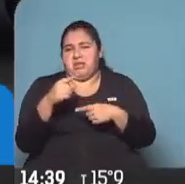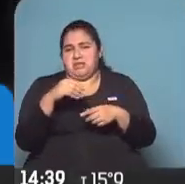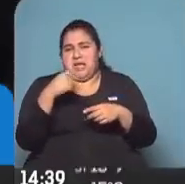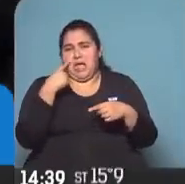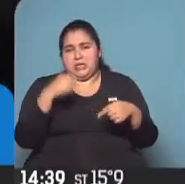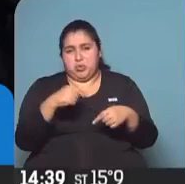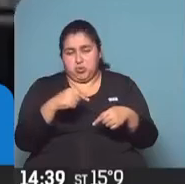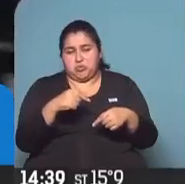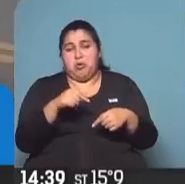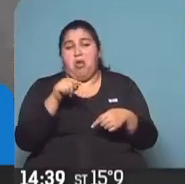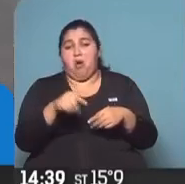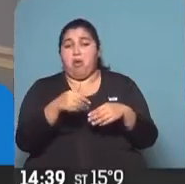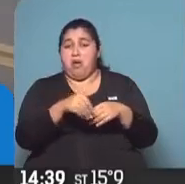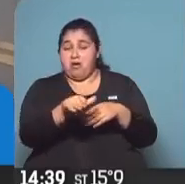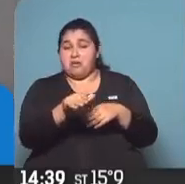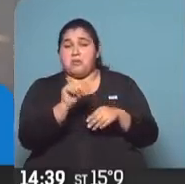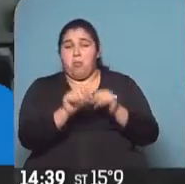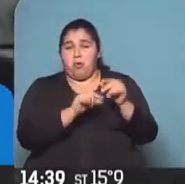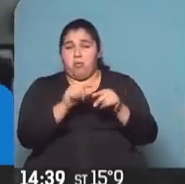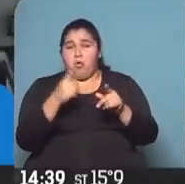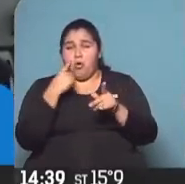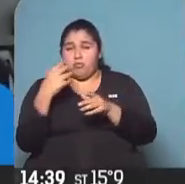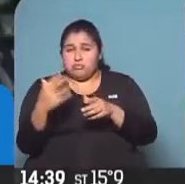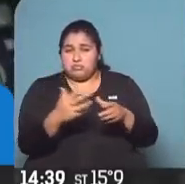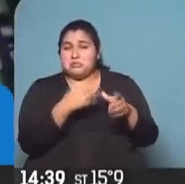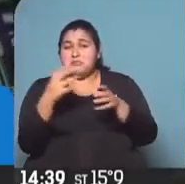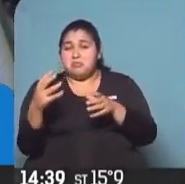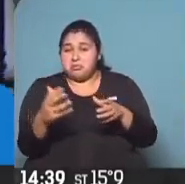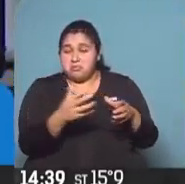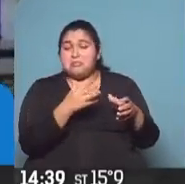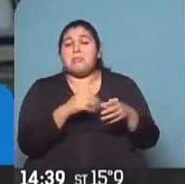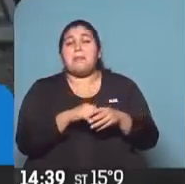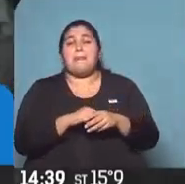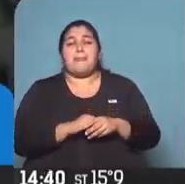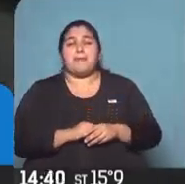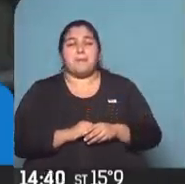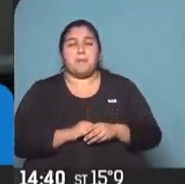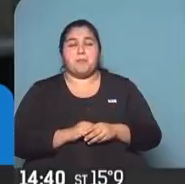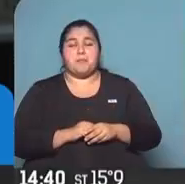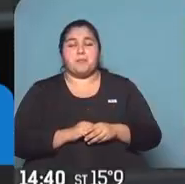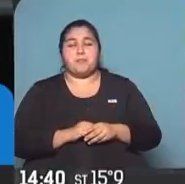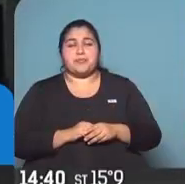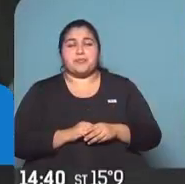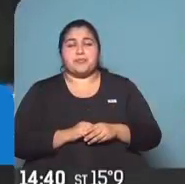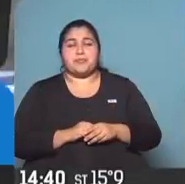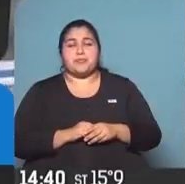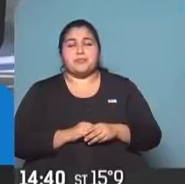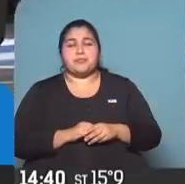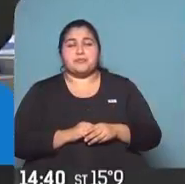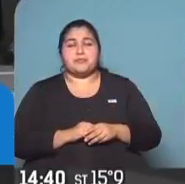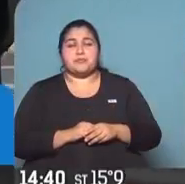ya comienzan a aproximarse a hacer la rendición frente al cuerpo de autoridades unidades